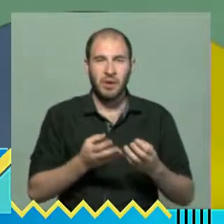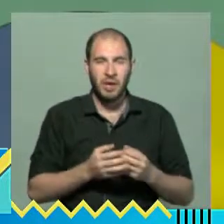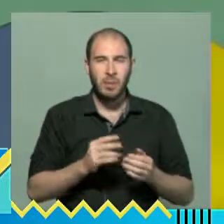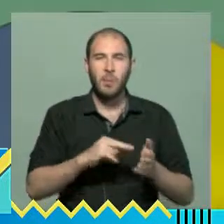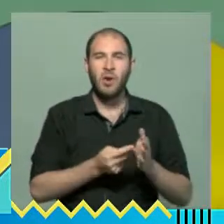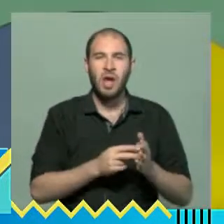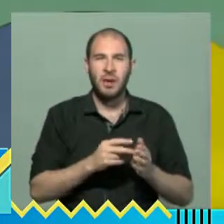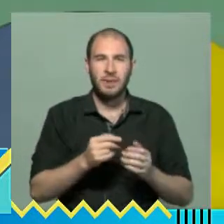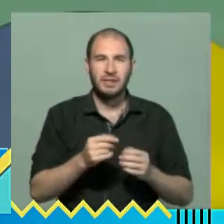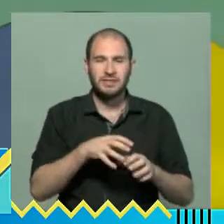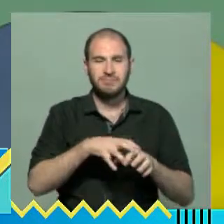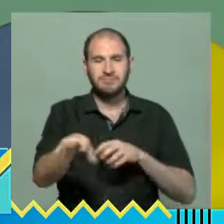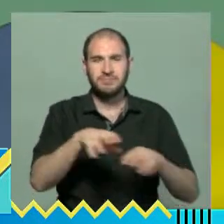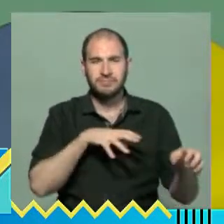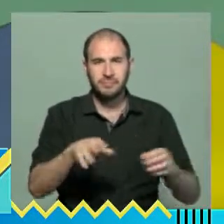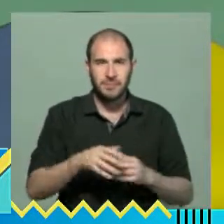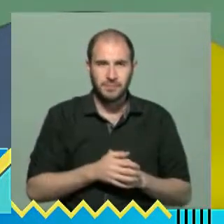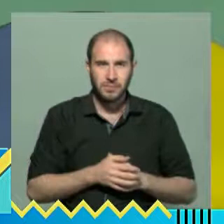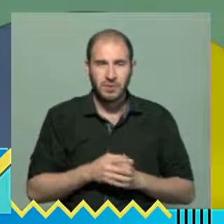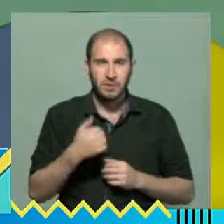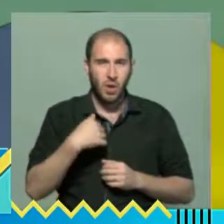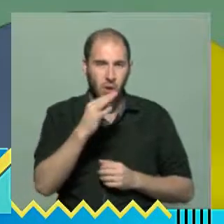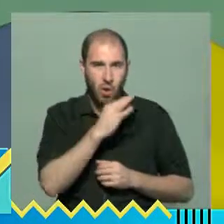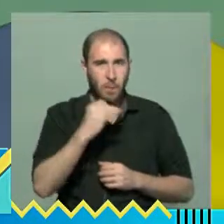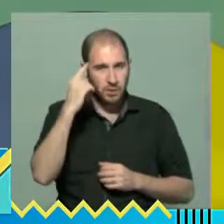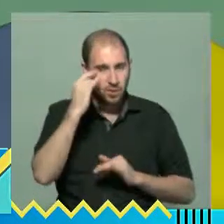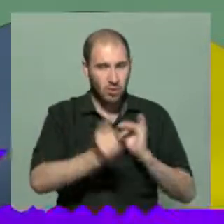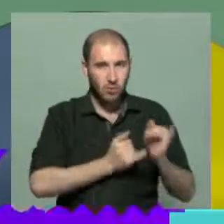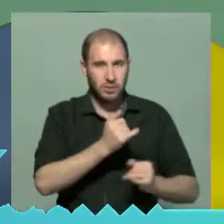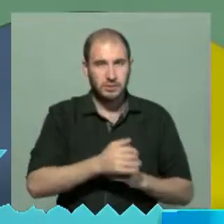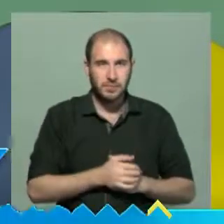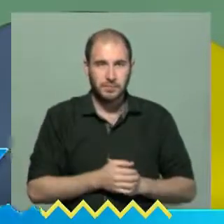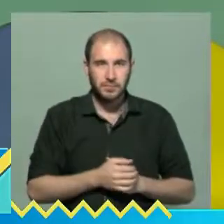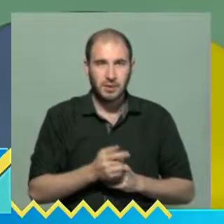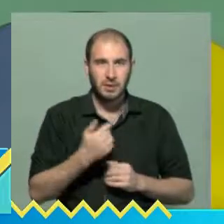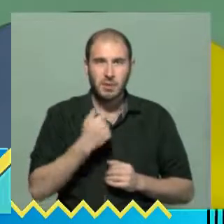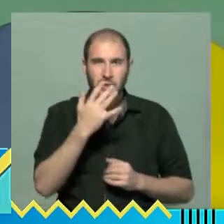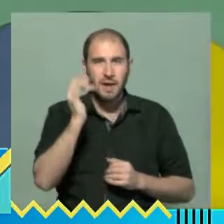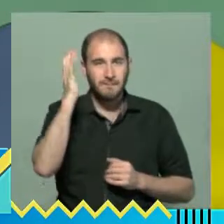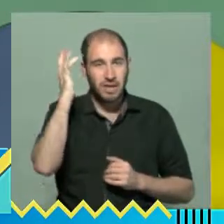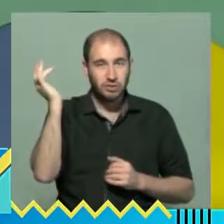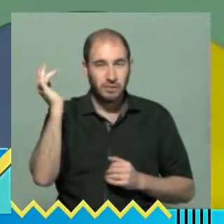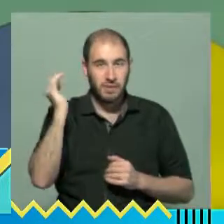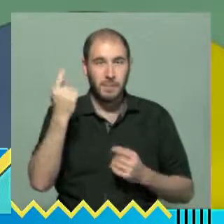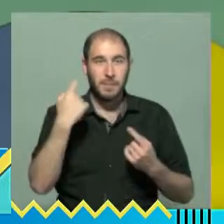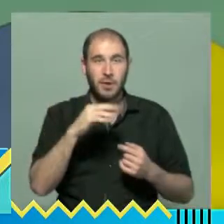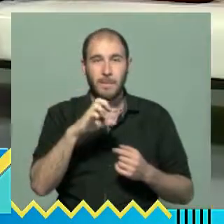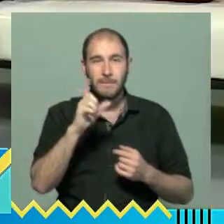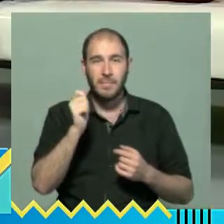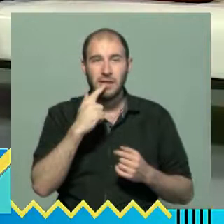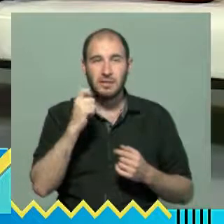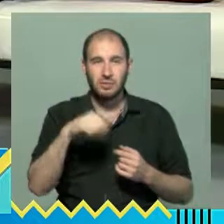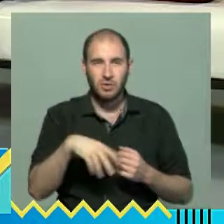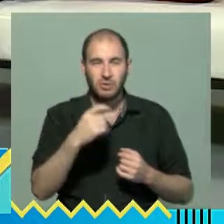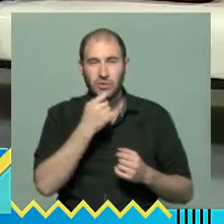el problema de la desintegración? Por lo menos desde mi punto de vista, me gusta mucho la filosofía, pero detesto a Platón. Para mi gusto